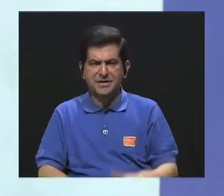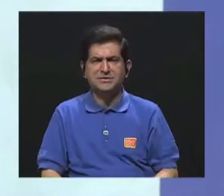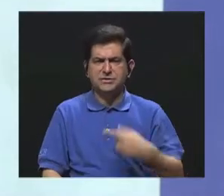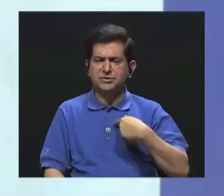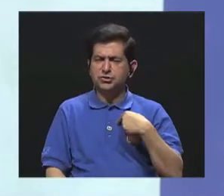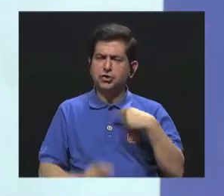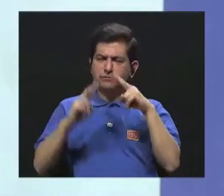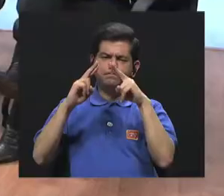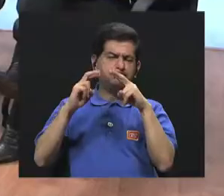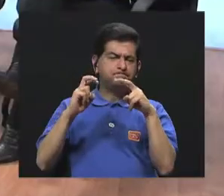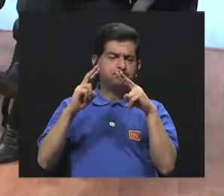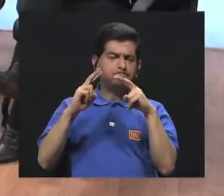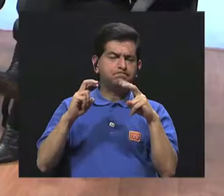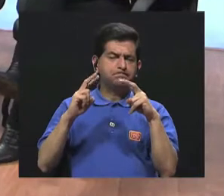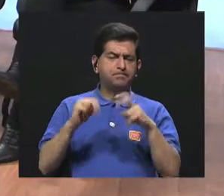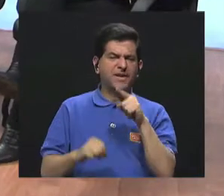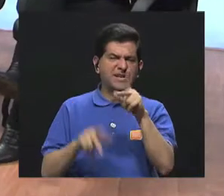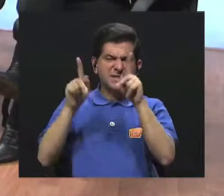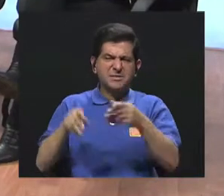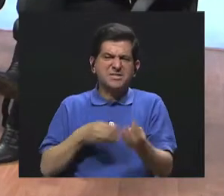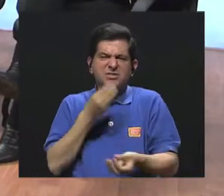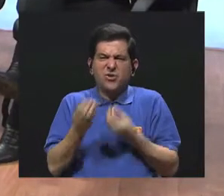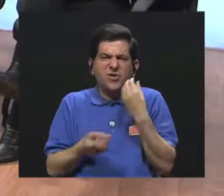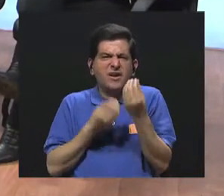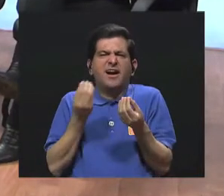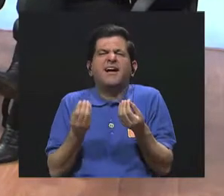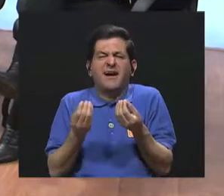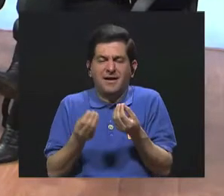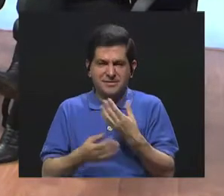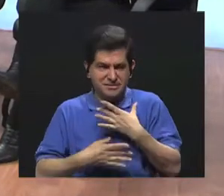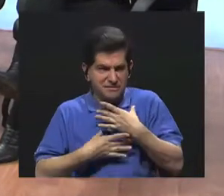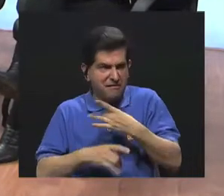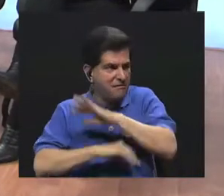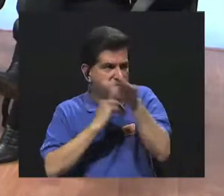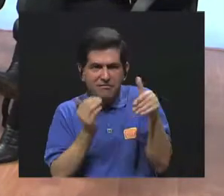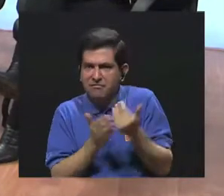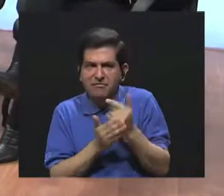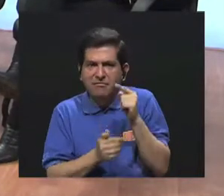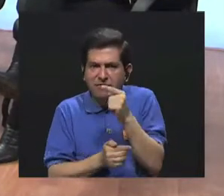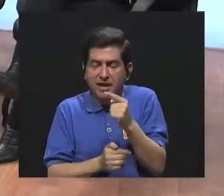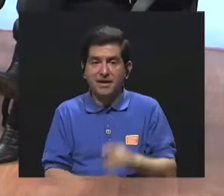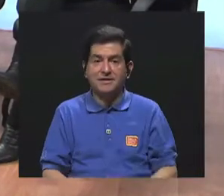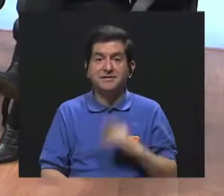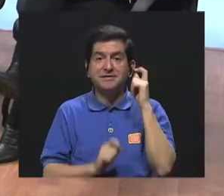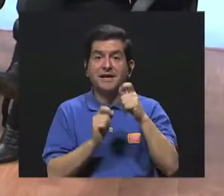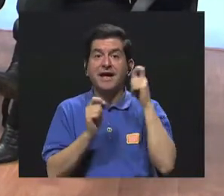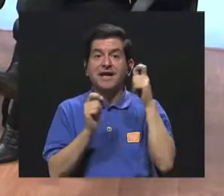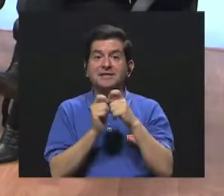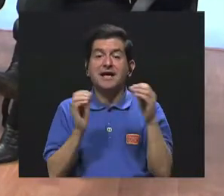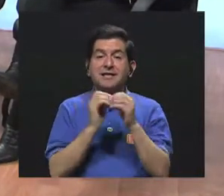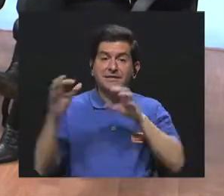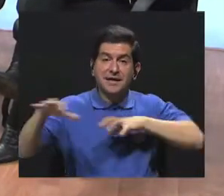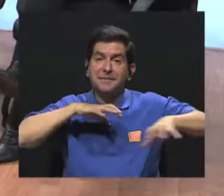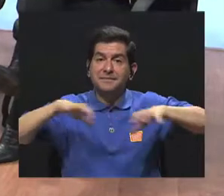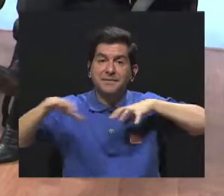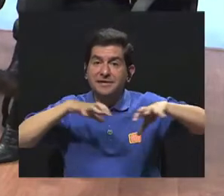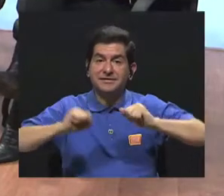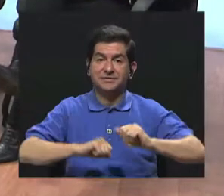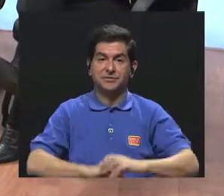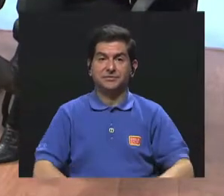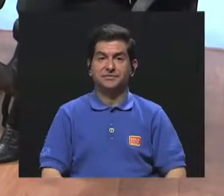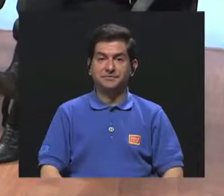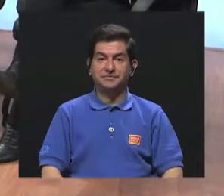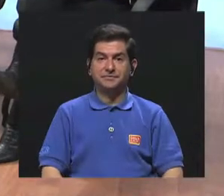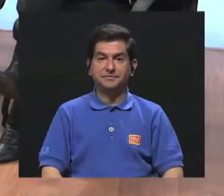como a analizar qué era lo que hacía este personaje como tan interesante y era que justamente era el más activo. Uh-huh. O